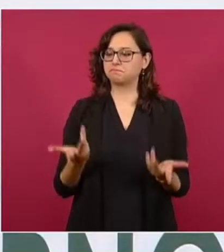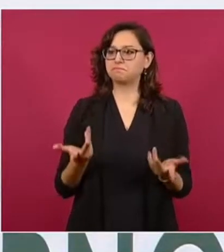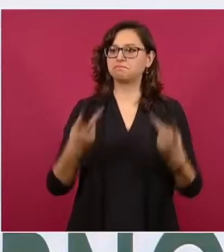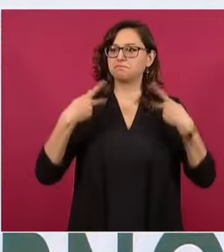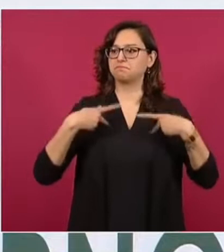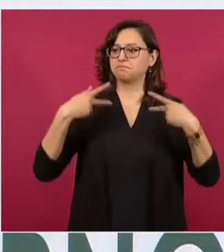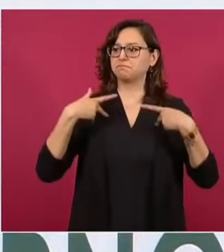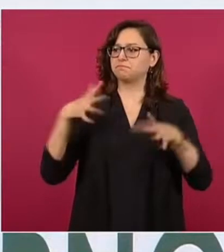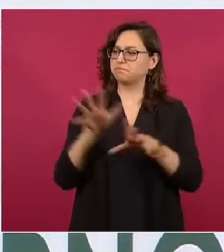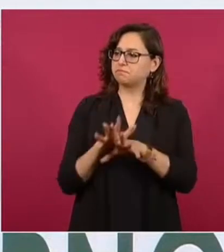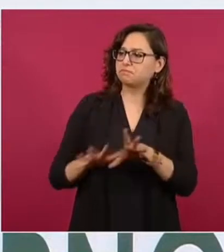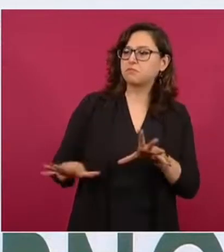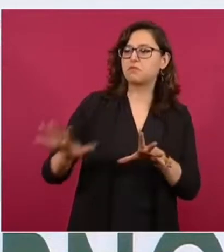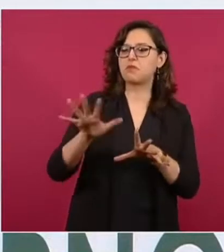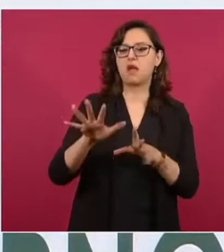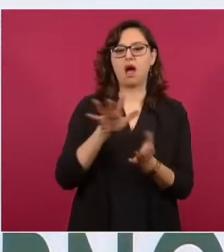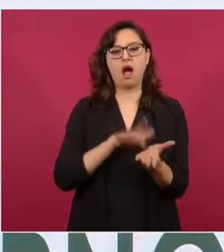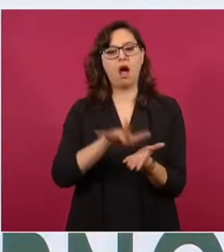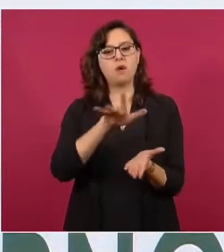y con la imaginación,